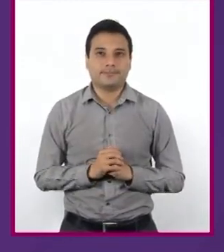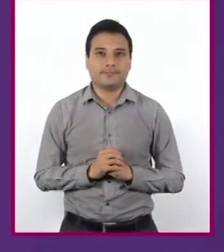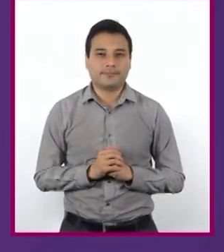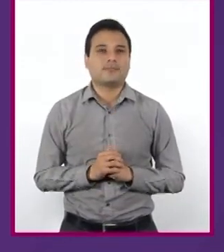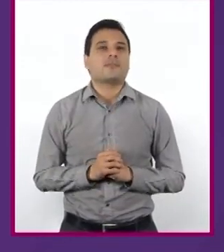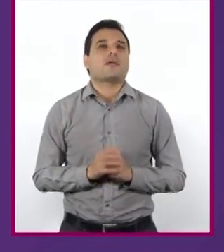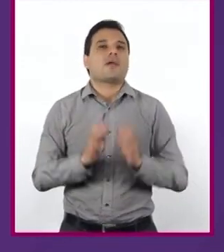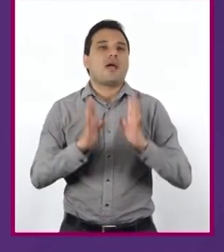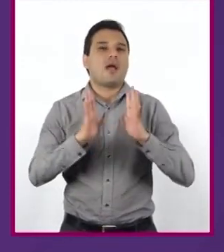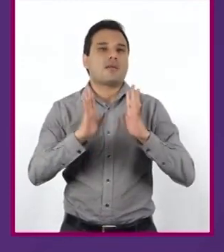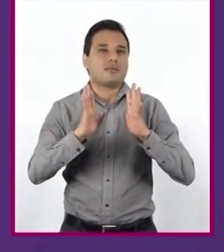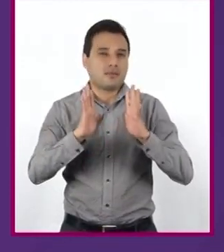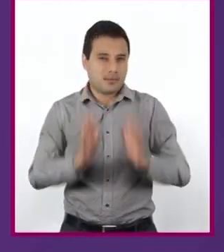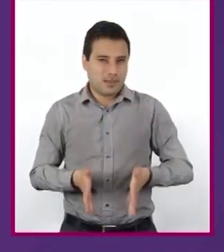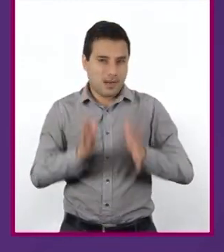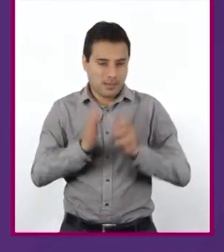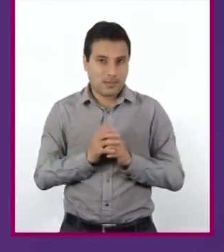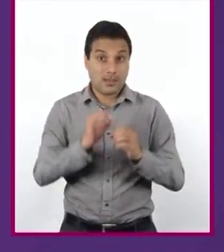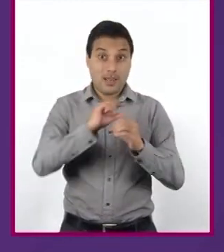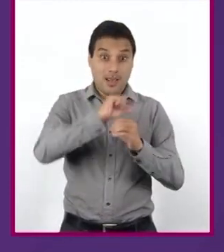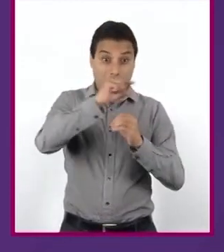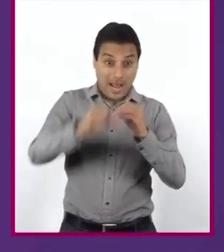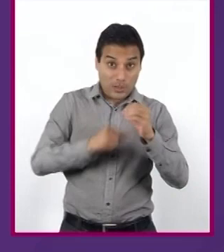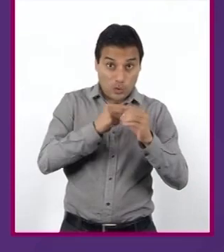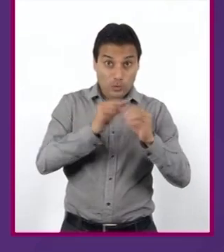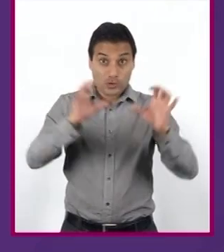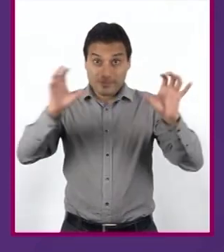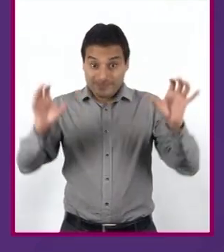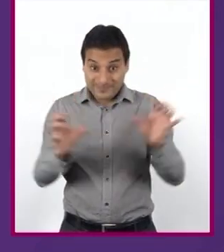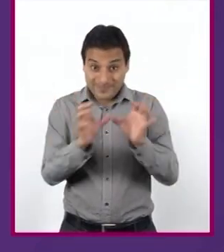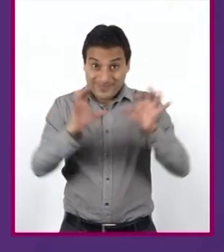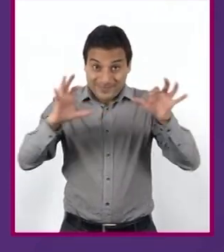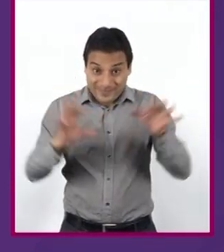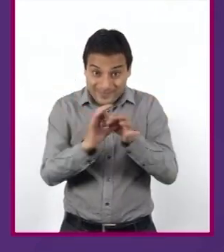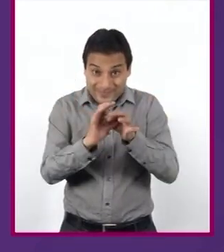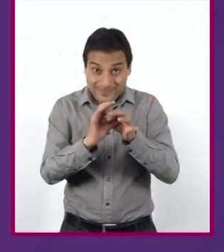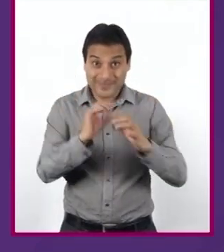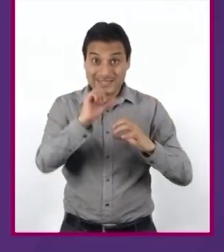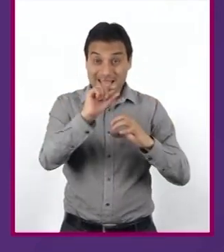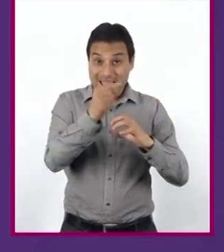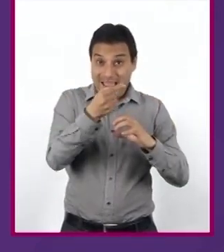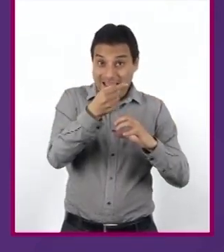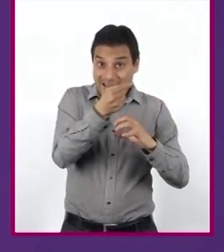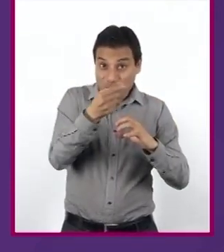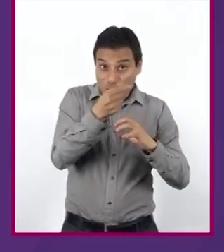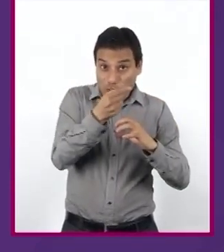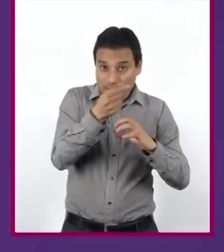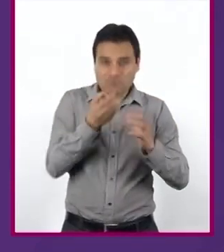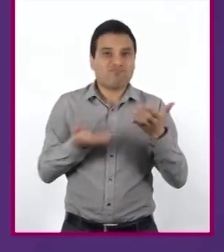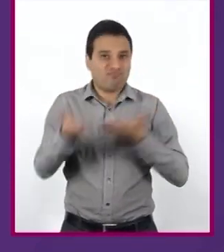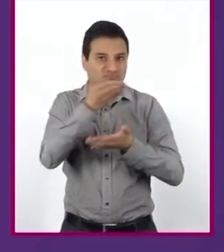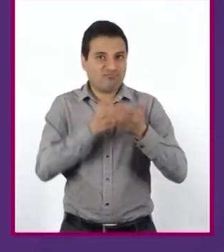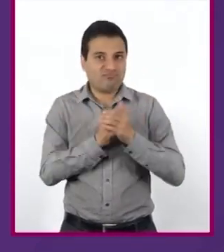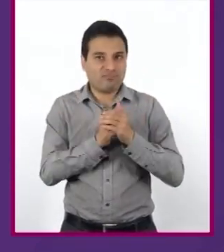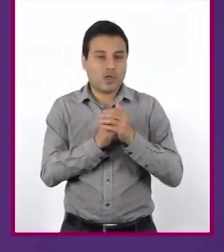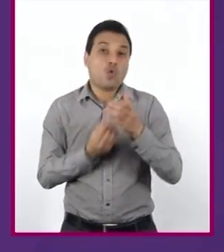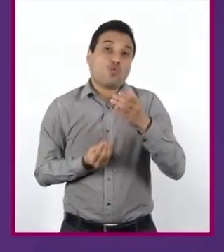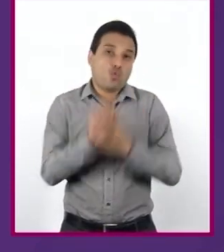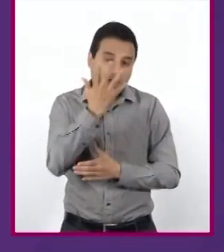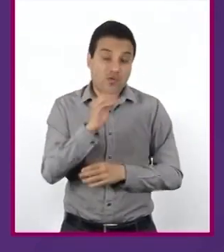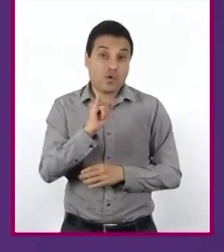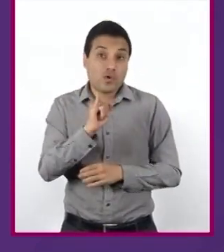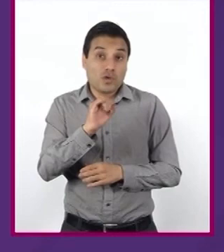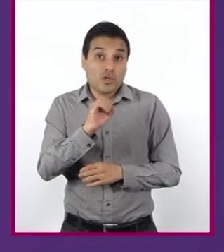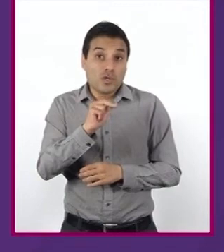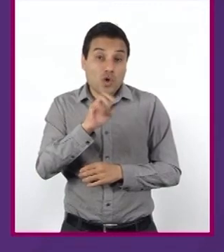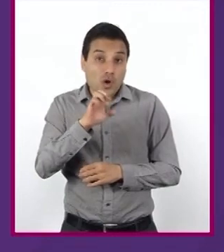Ahora sabemos que al unirse los átomos participan sus electrones externos. A veces se forman iones